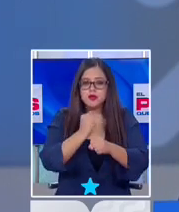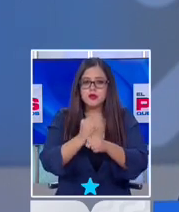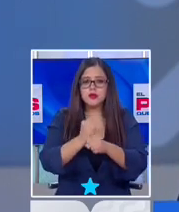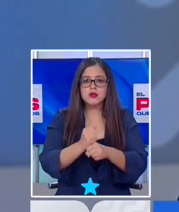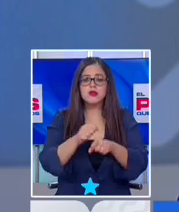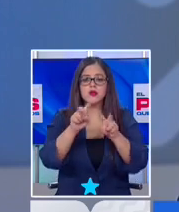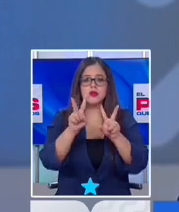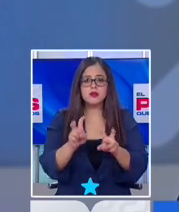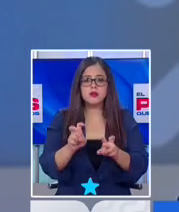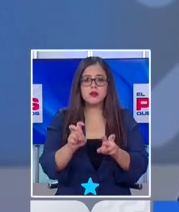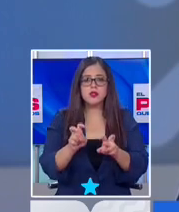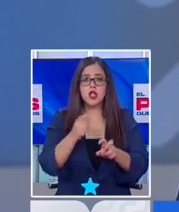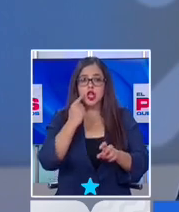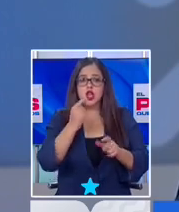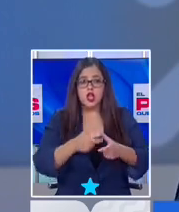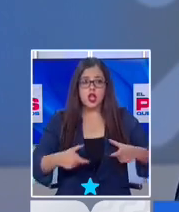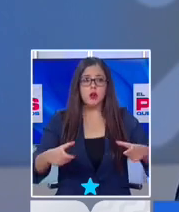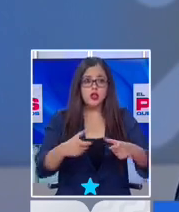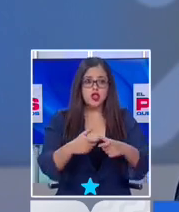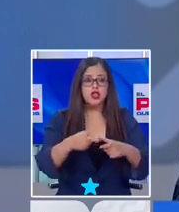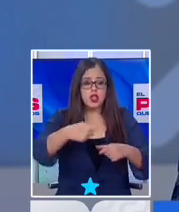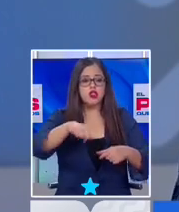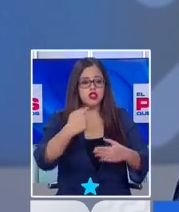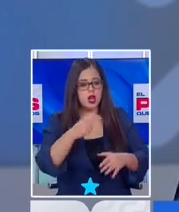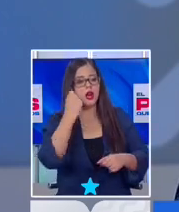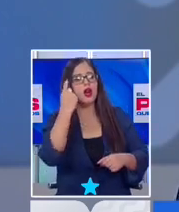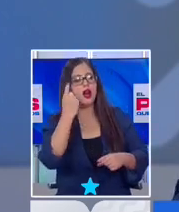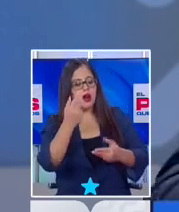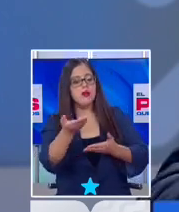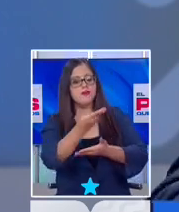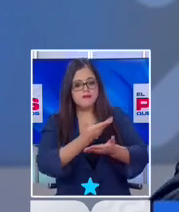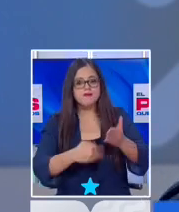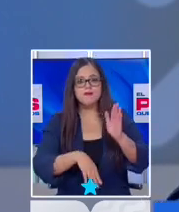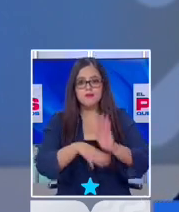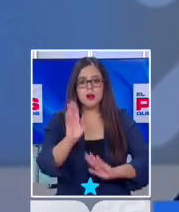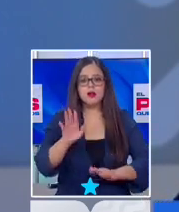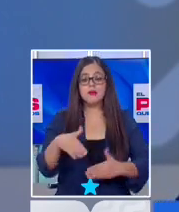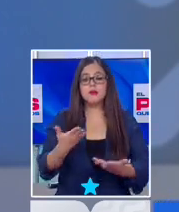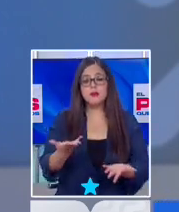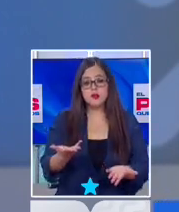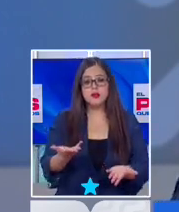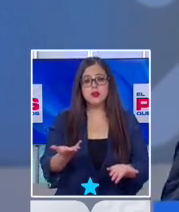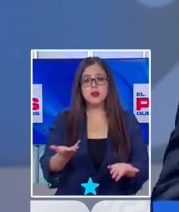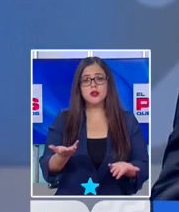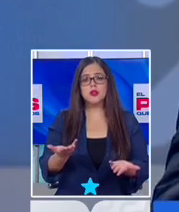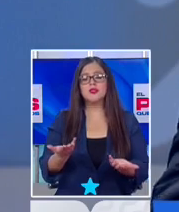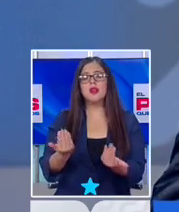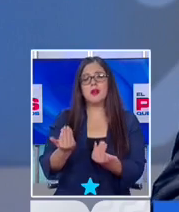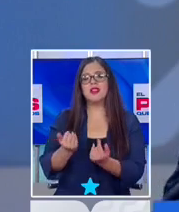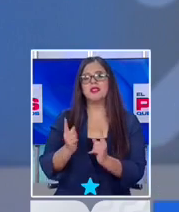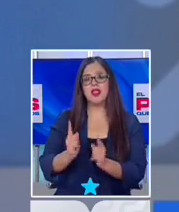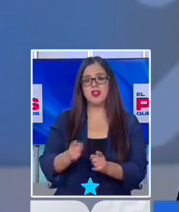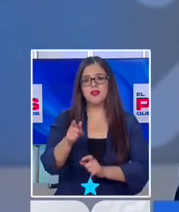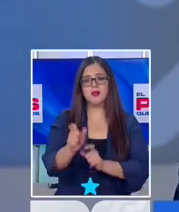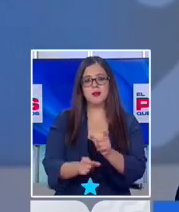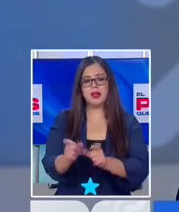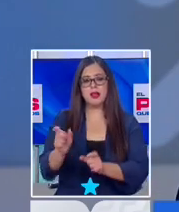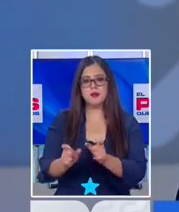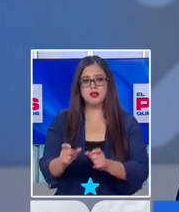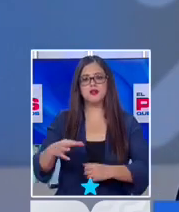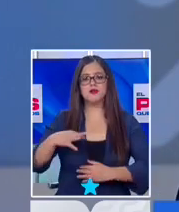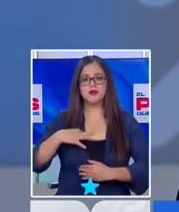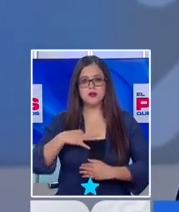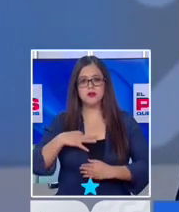está la comisión está entendiendo y está escuchando más y por eso yo creo que hay que dar una voz de esperanza a la comunidad a la